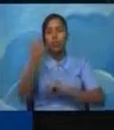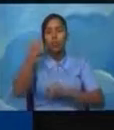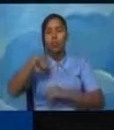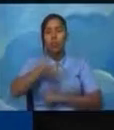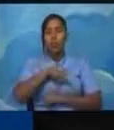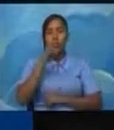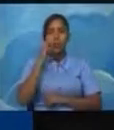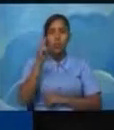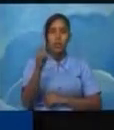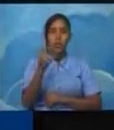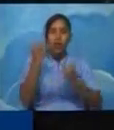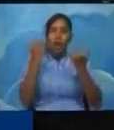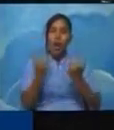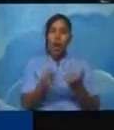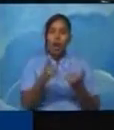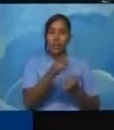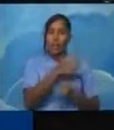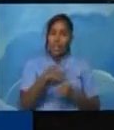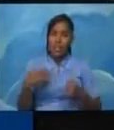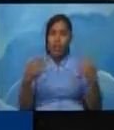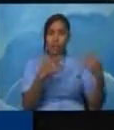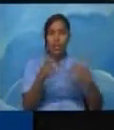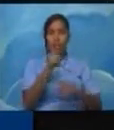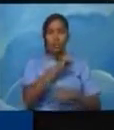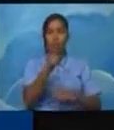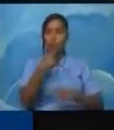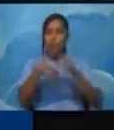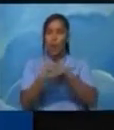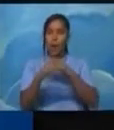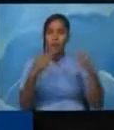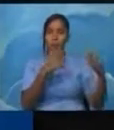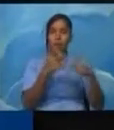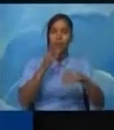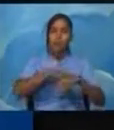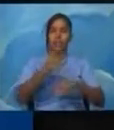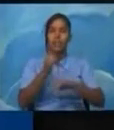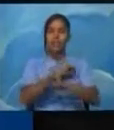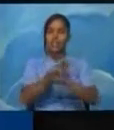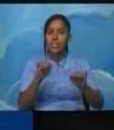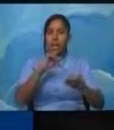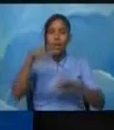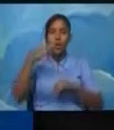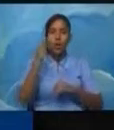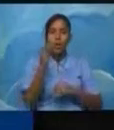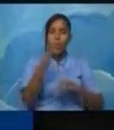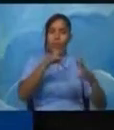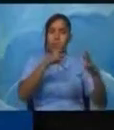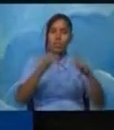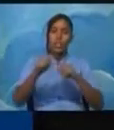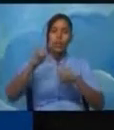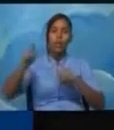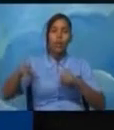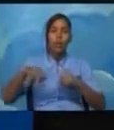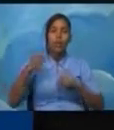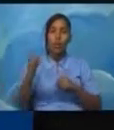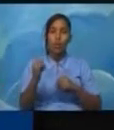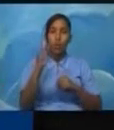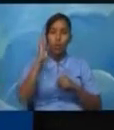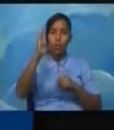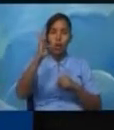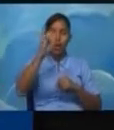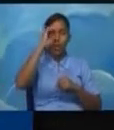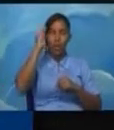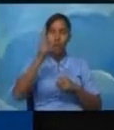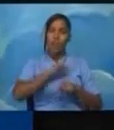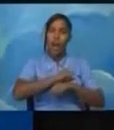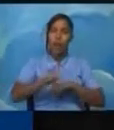enemigos. Ahora ustedes quieren pelear, pues no van a pelear, porque ya Jehová mandó para el desierto, y cuando Jehová da una orden,